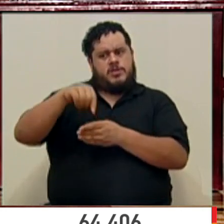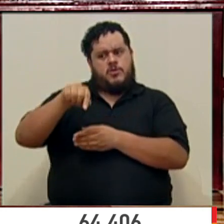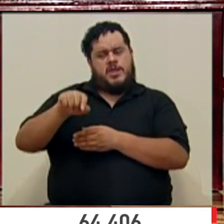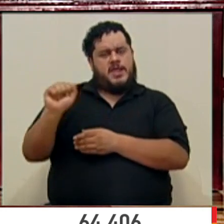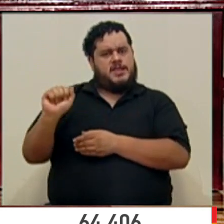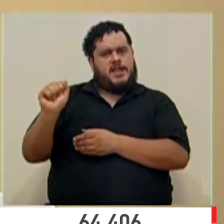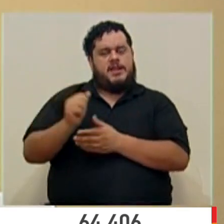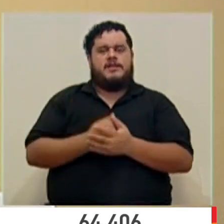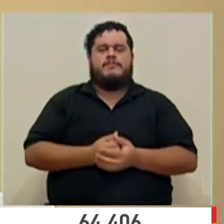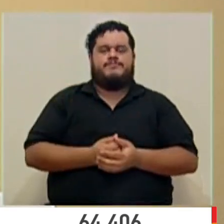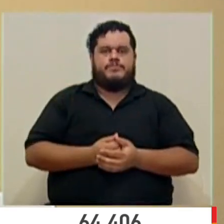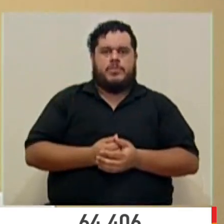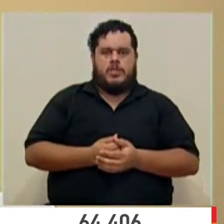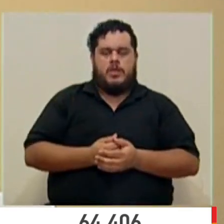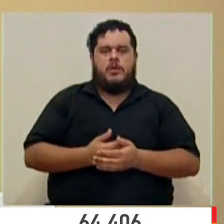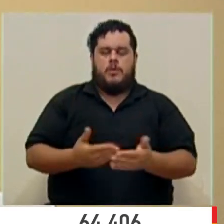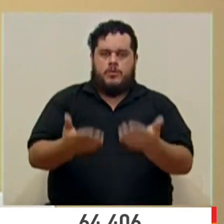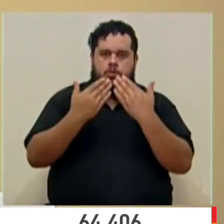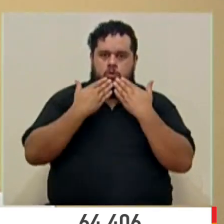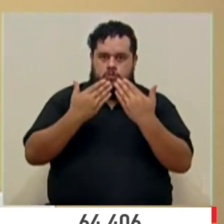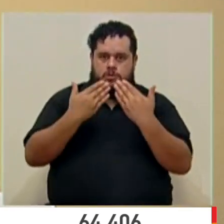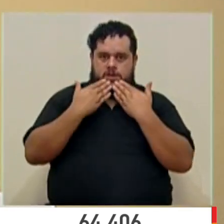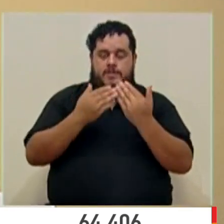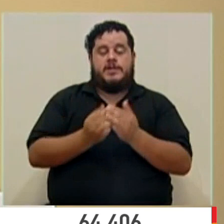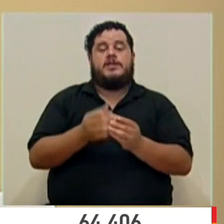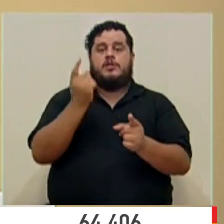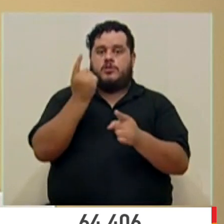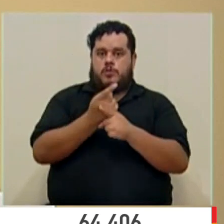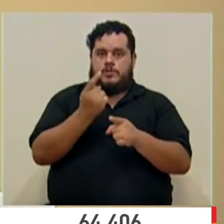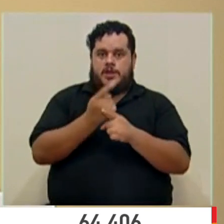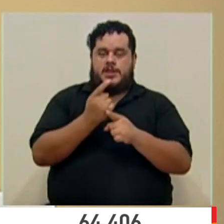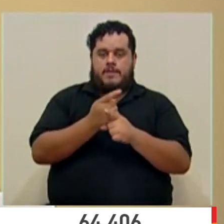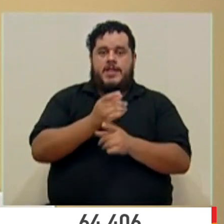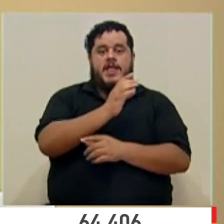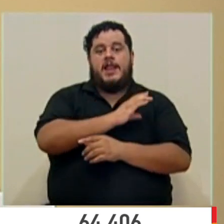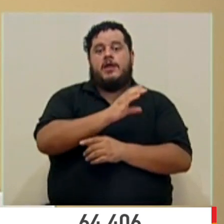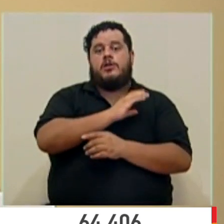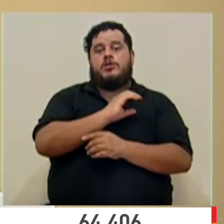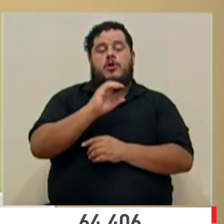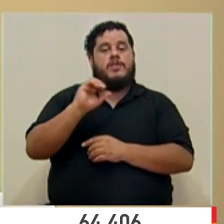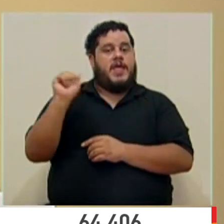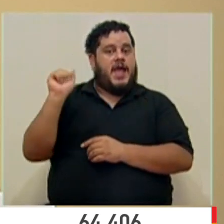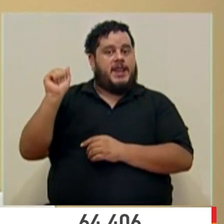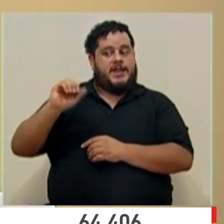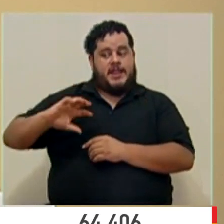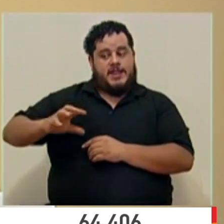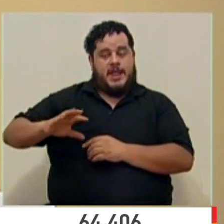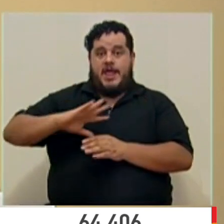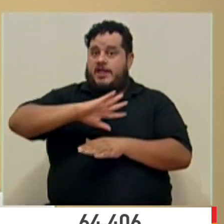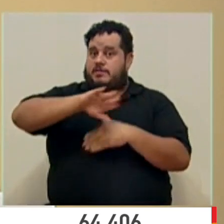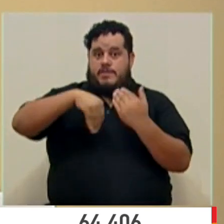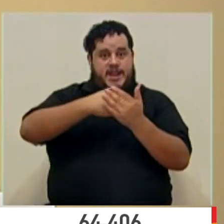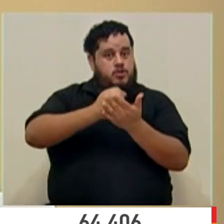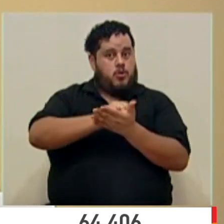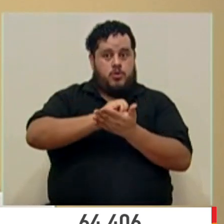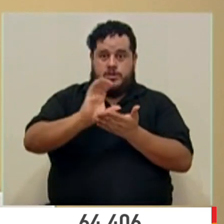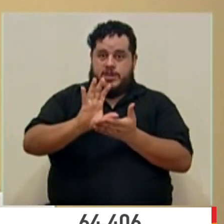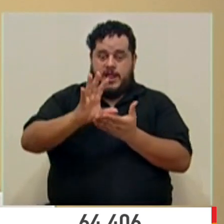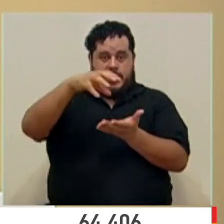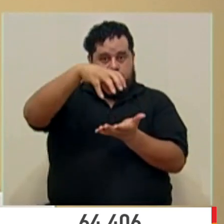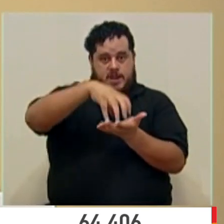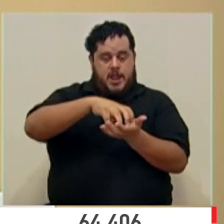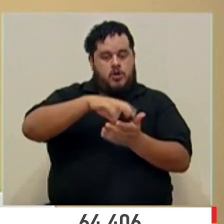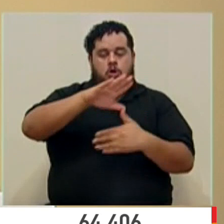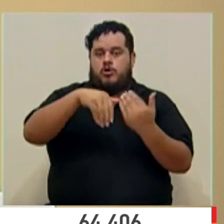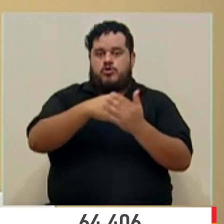alerta. Muchísimas gracias. Efectivamente, la condición de alerta naranja es para todo el cantón de San Carlos, incluye